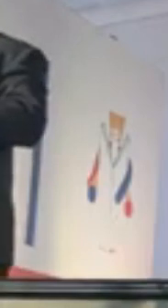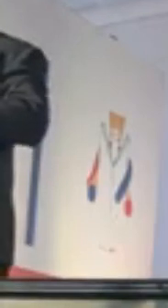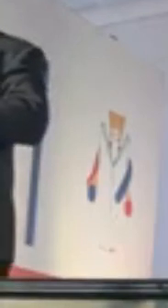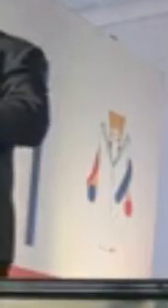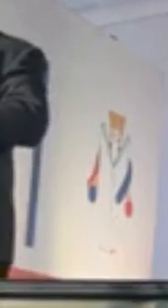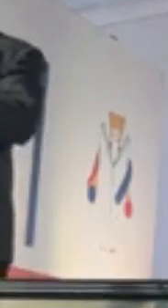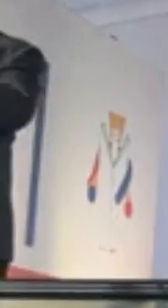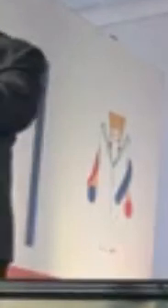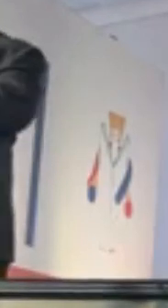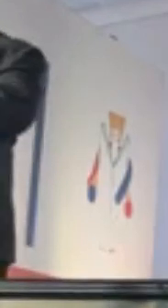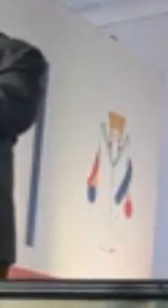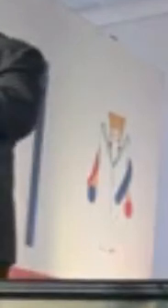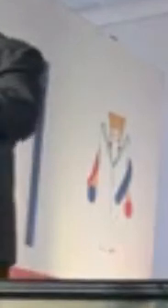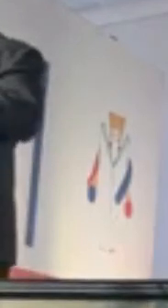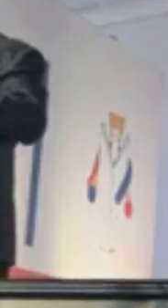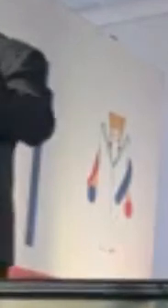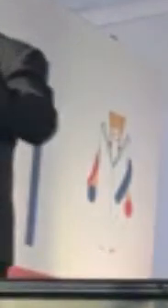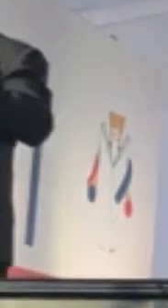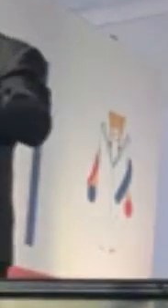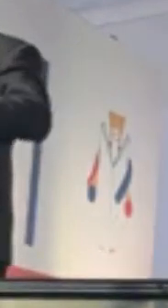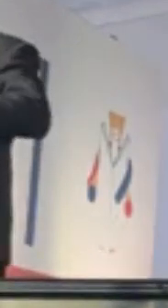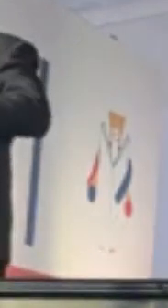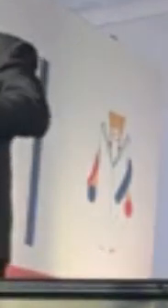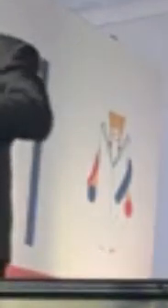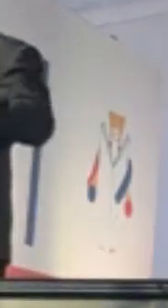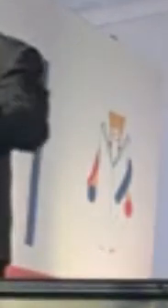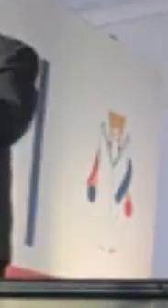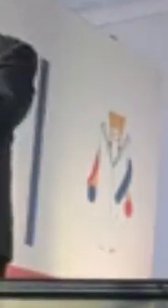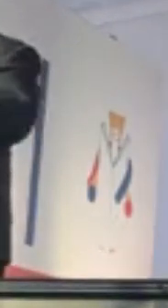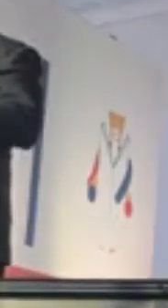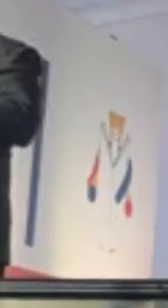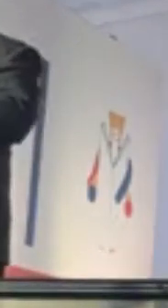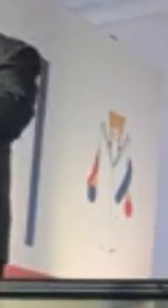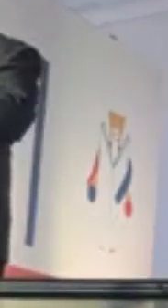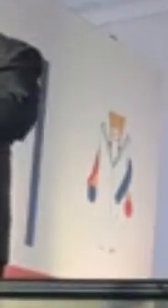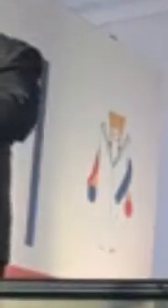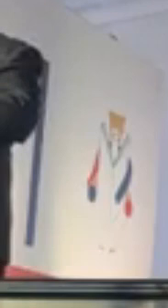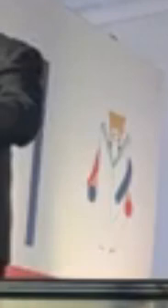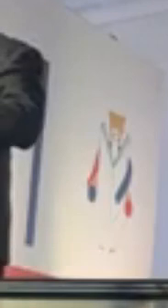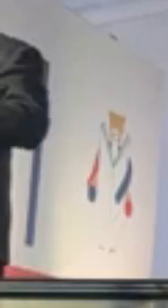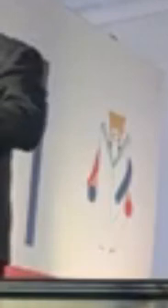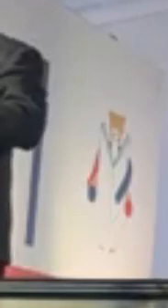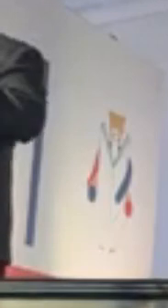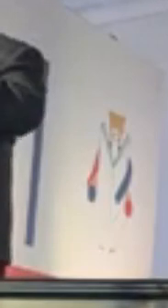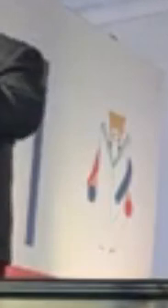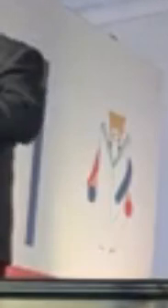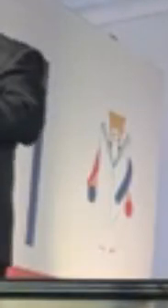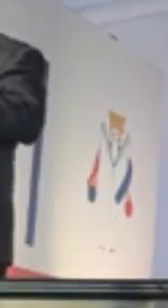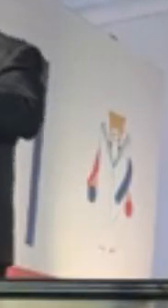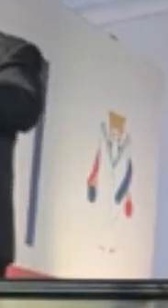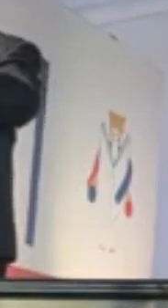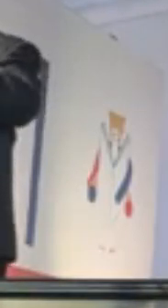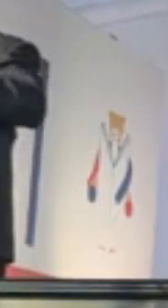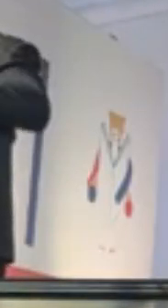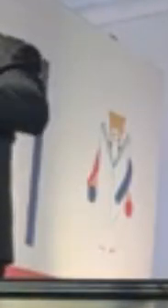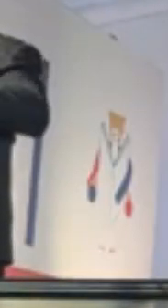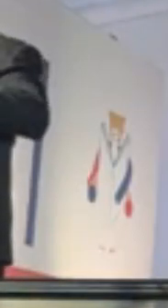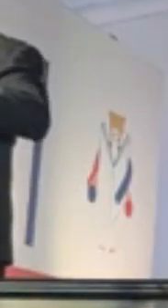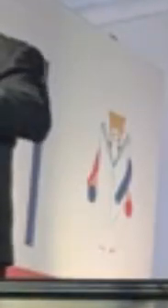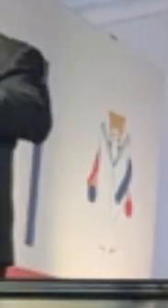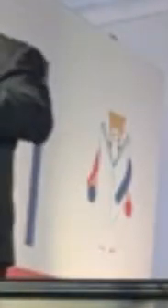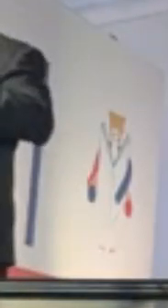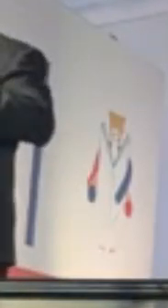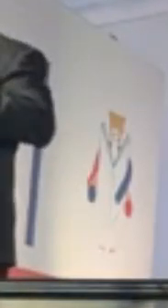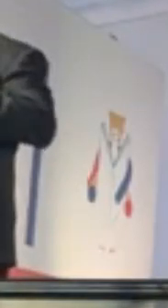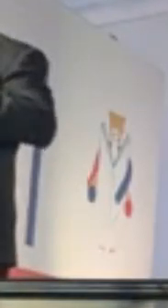vista, escritora, en español, ¿no? ¿Y qué piensa usted al respecto en ese franco retroceso, ¿no? Aquí creo que se